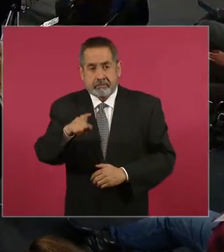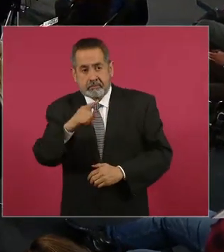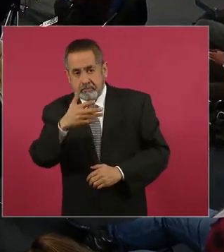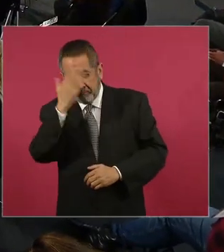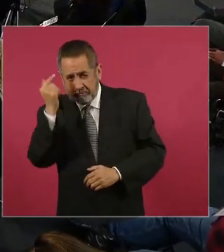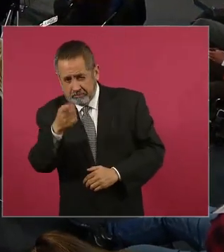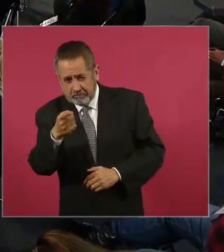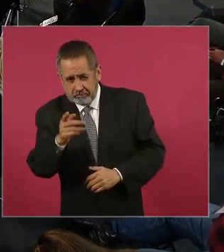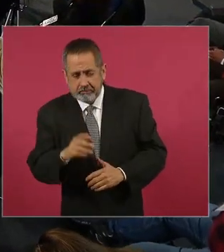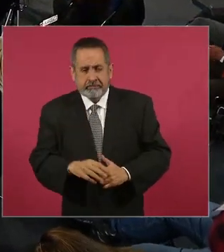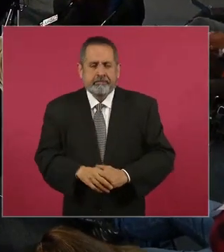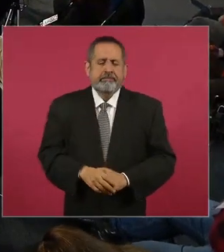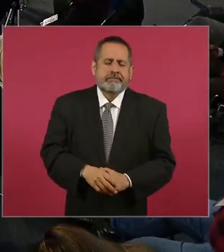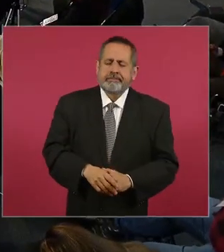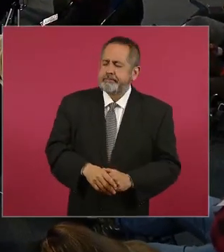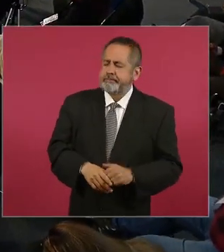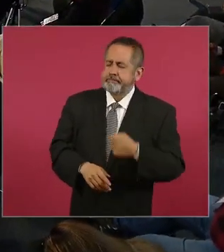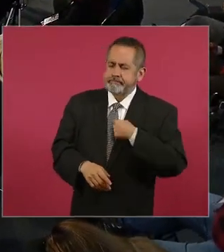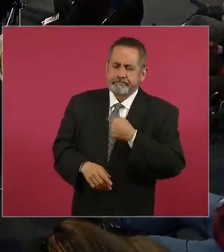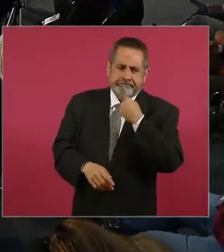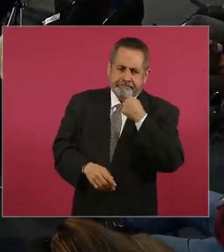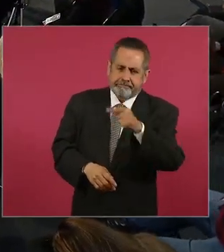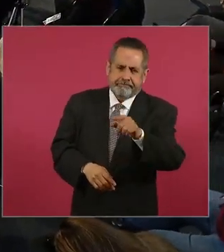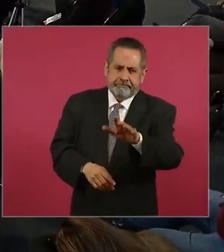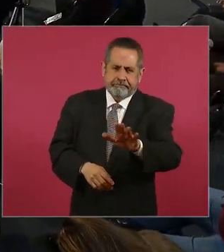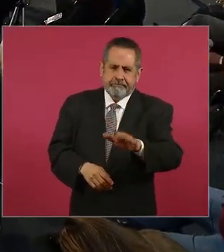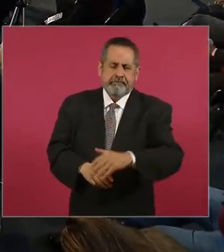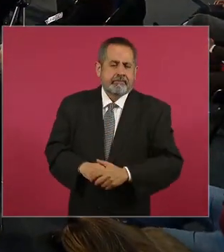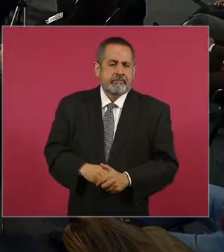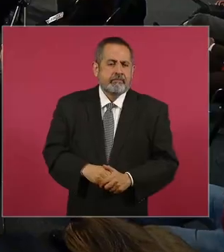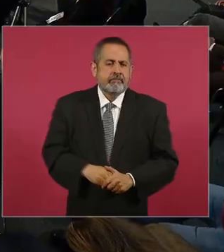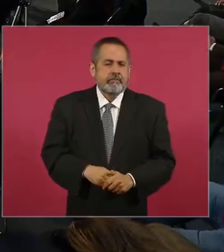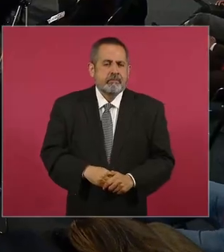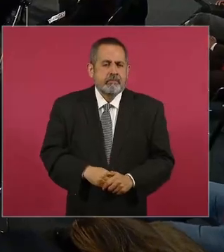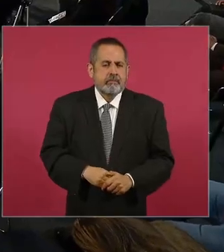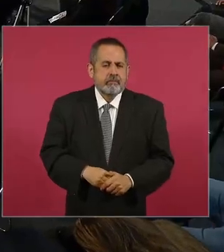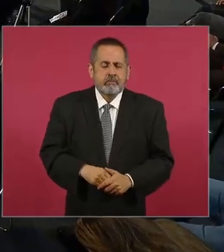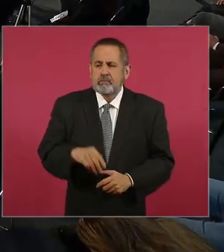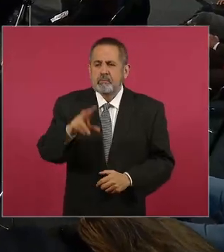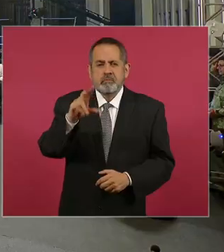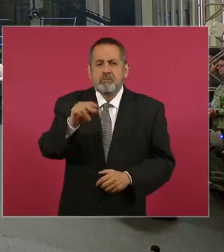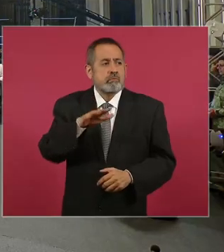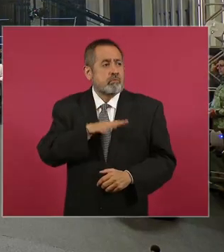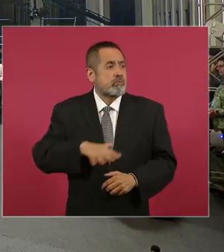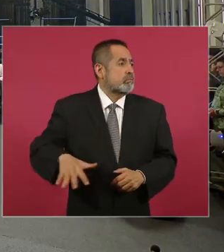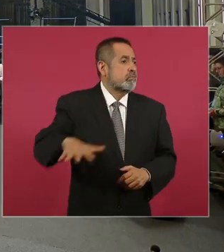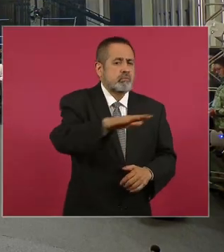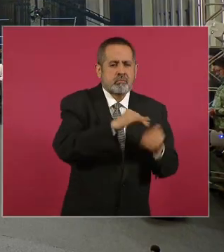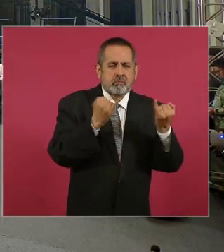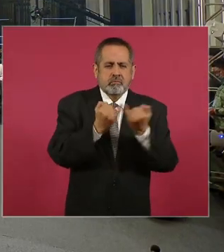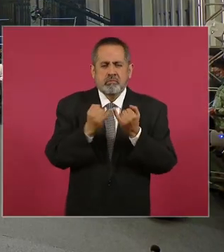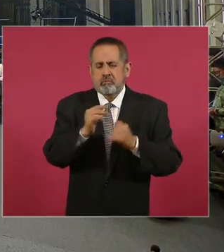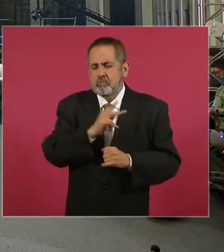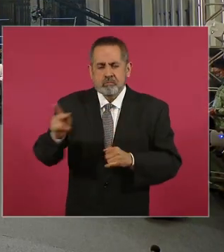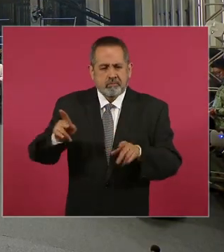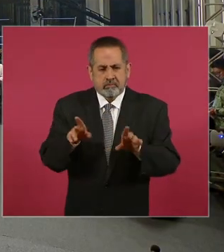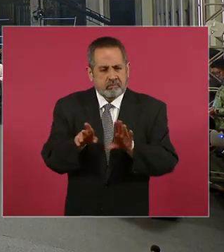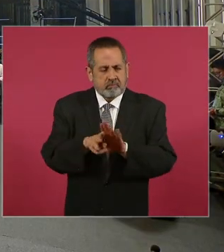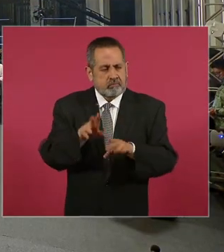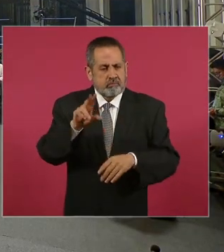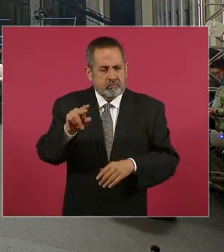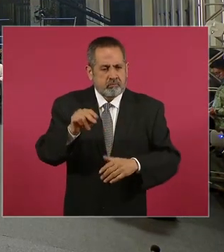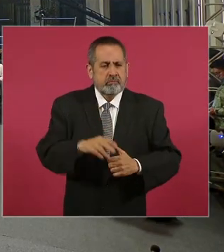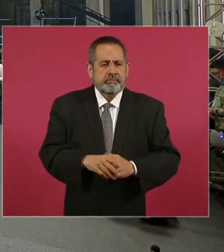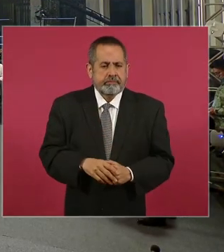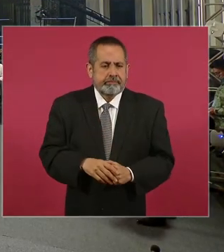Sí, pero como yo te dije, Reina, no es algo generalizado. No es, okay. Se puede